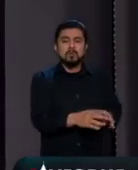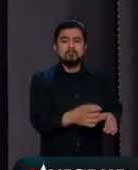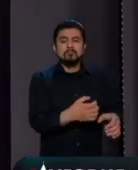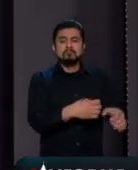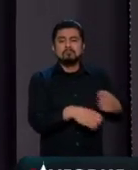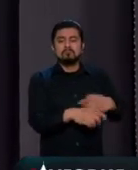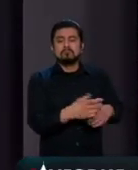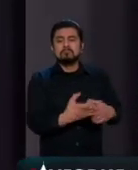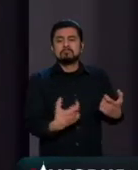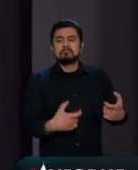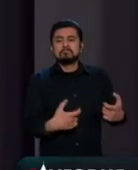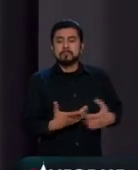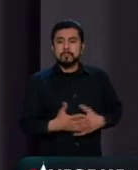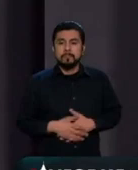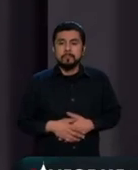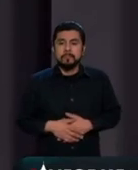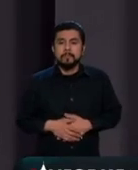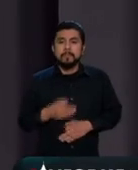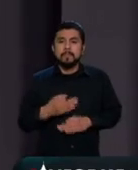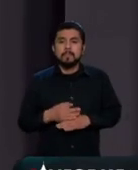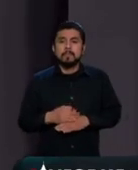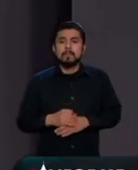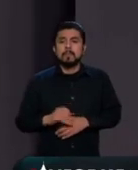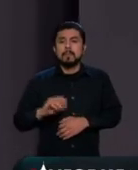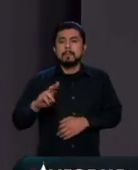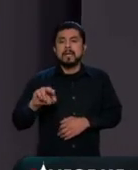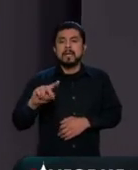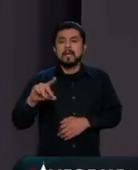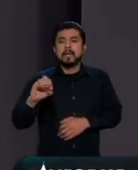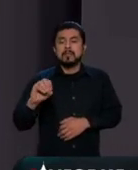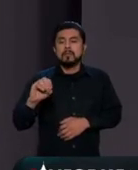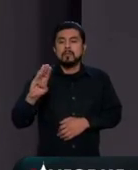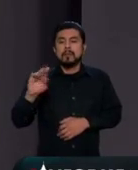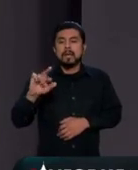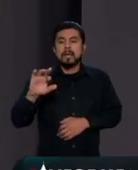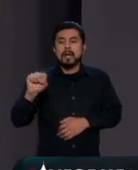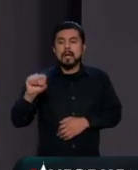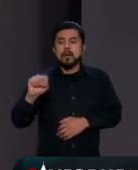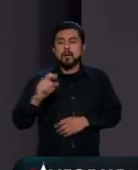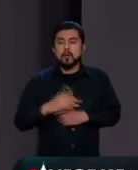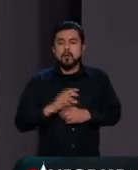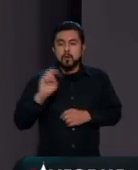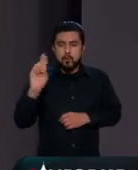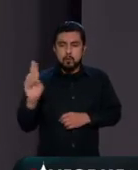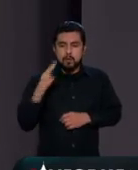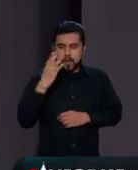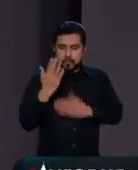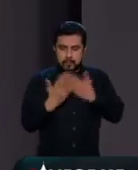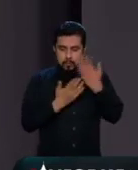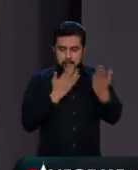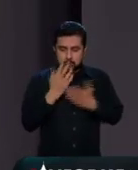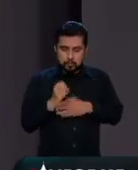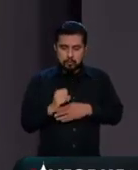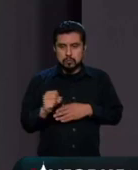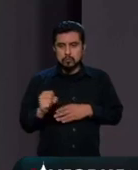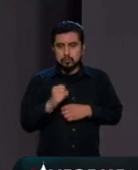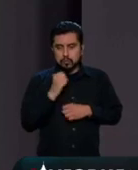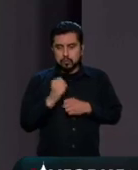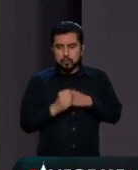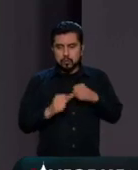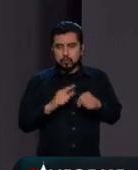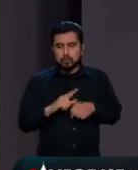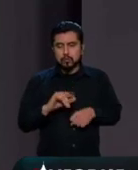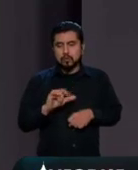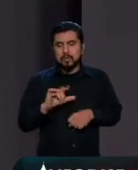Bueno, se encuentra con nosotros Bernardo Barranco Villafán, economista por la UNAM, sociólogo del catolicismo contemporáneo por la Escuela de